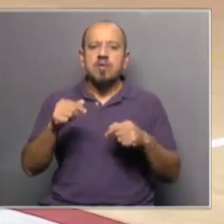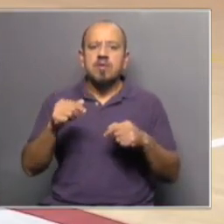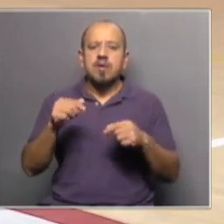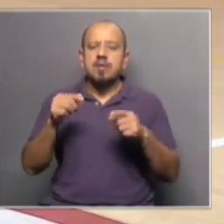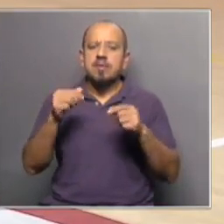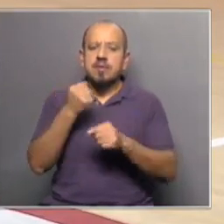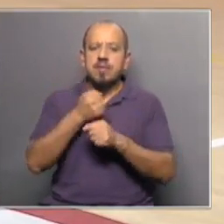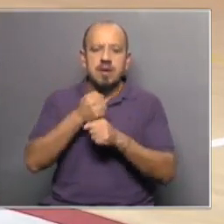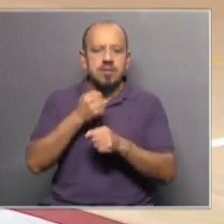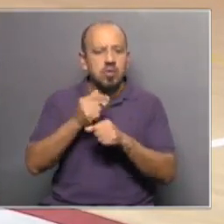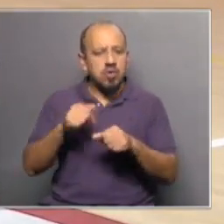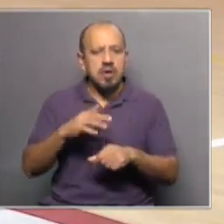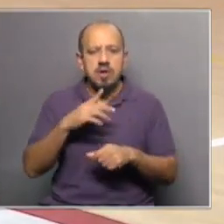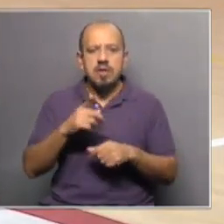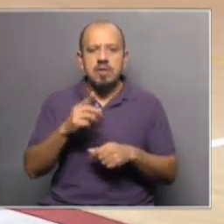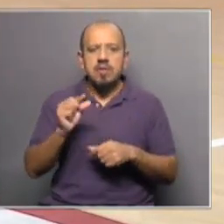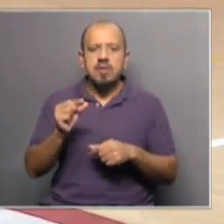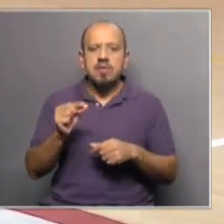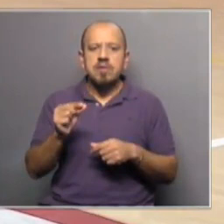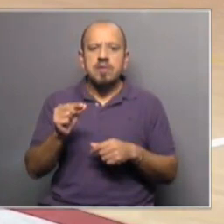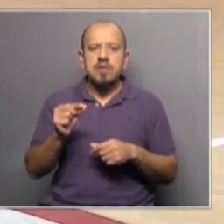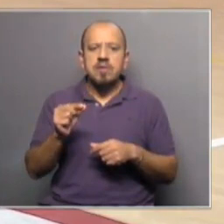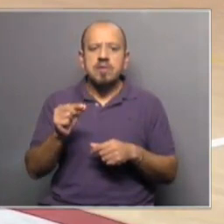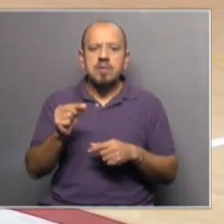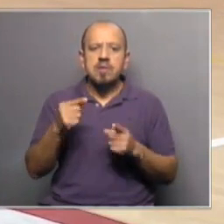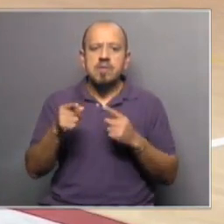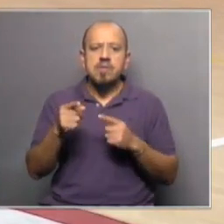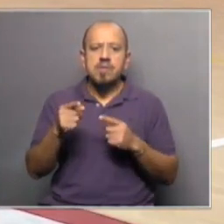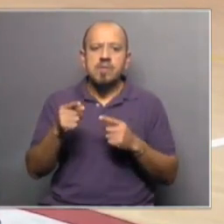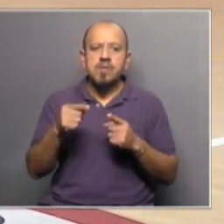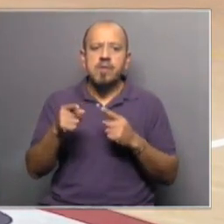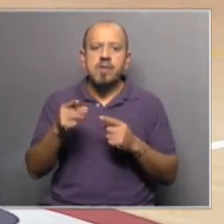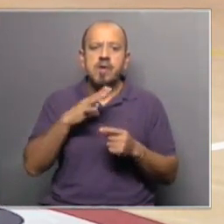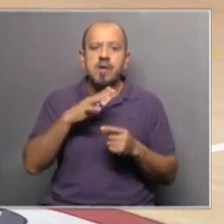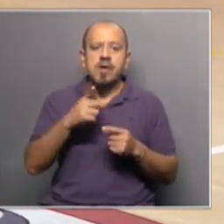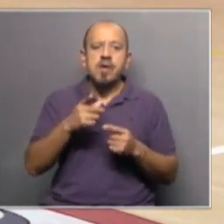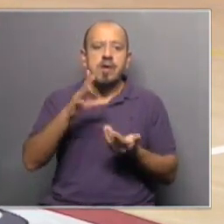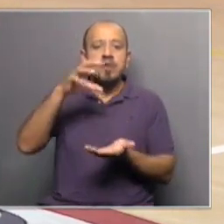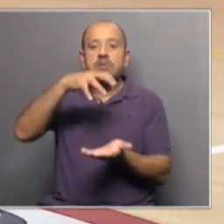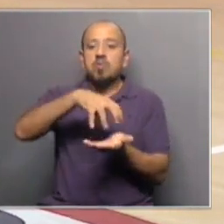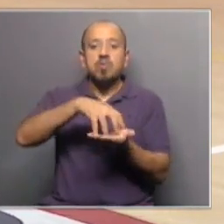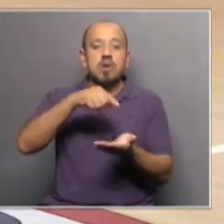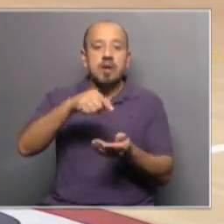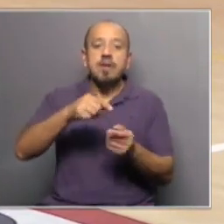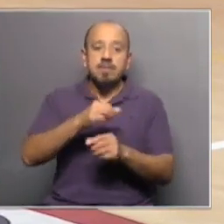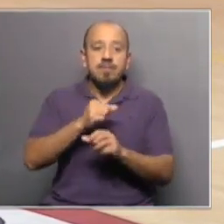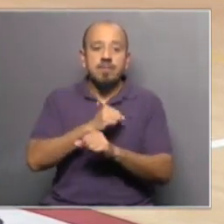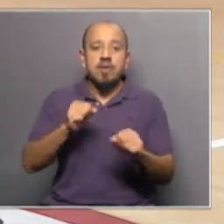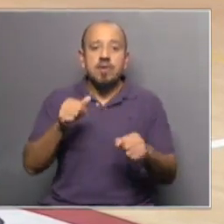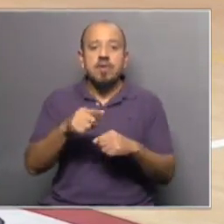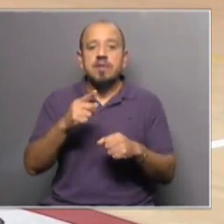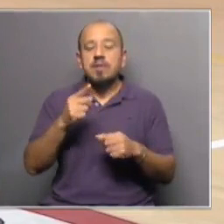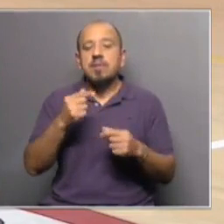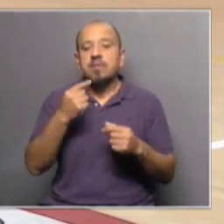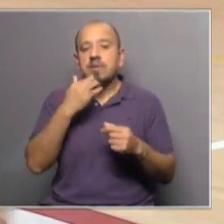también falta también que tengan el lugar desde abajo capaz. Y después, hoy subiendo,